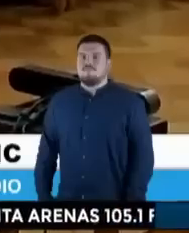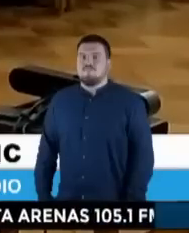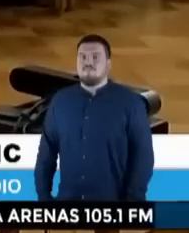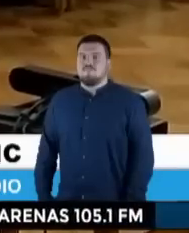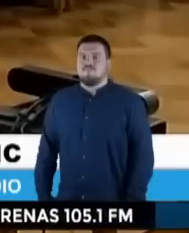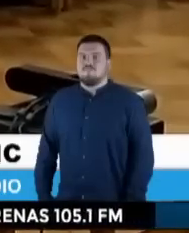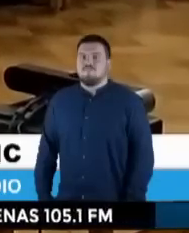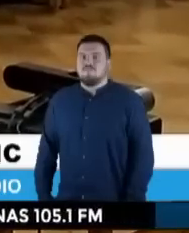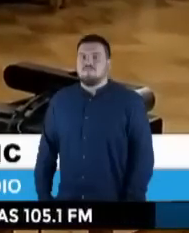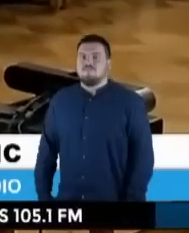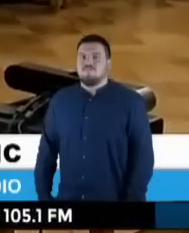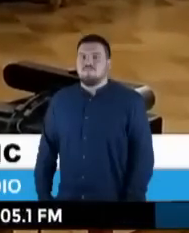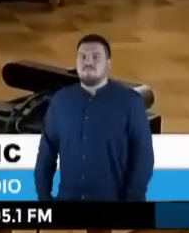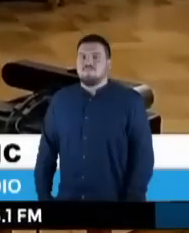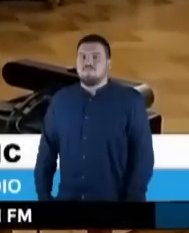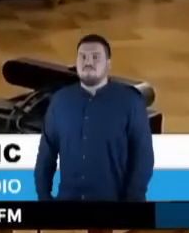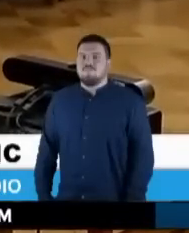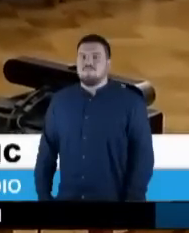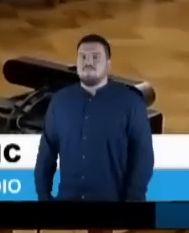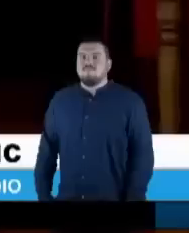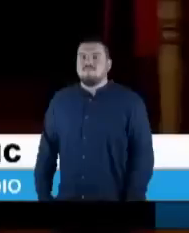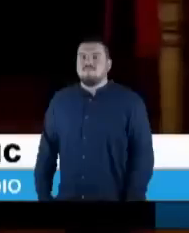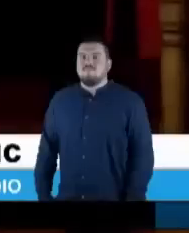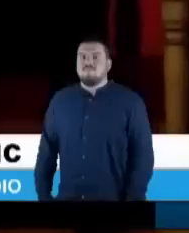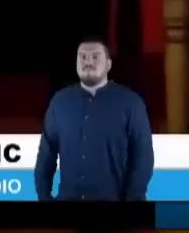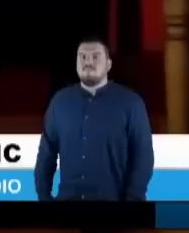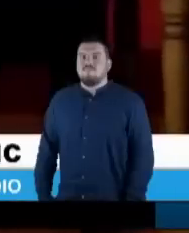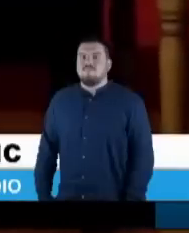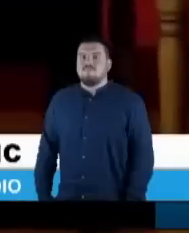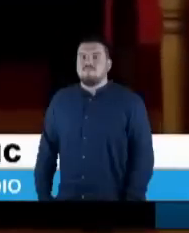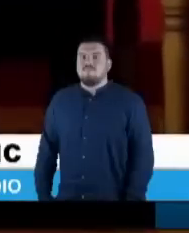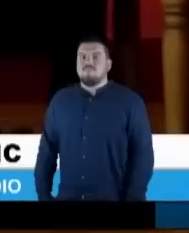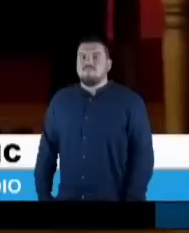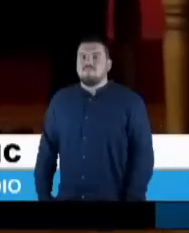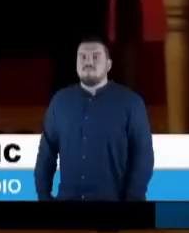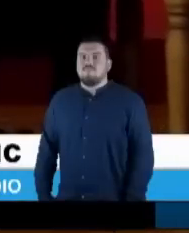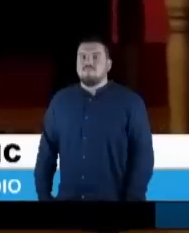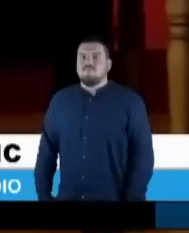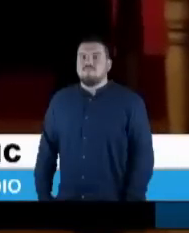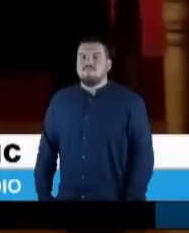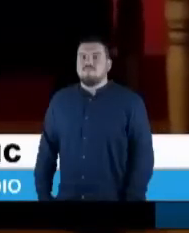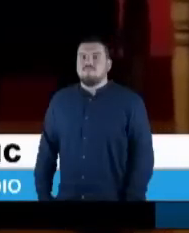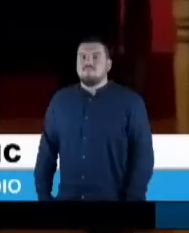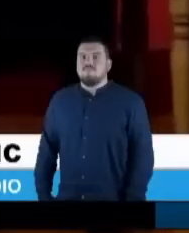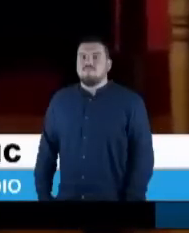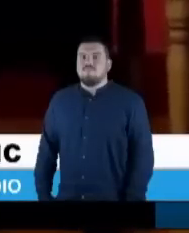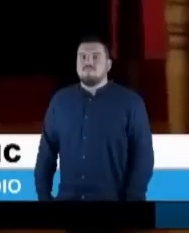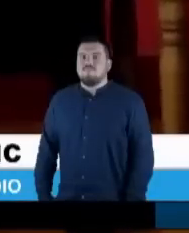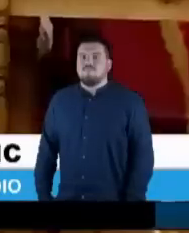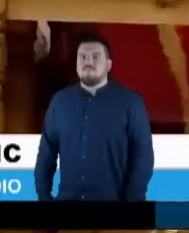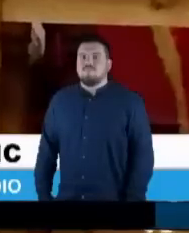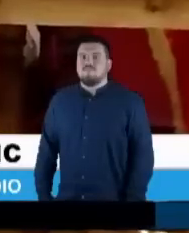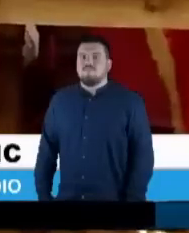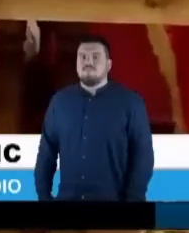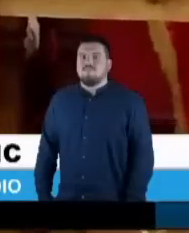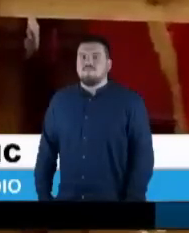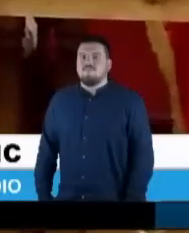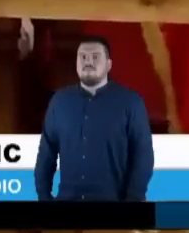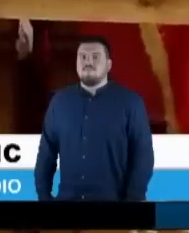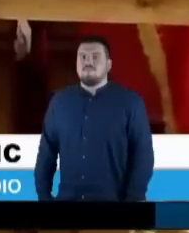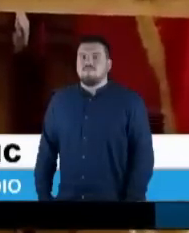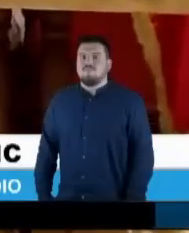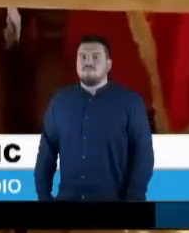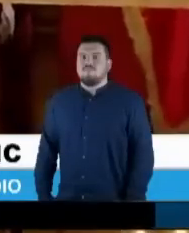los presidentes de Partido a la Moneda a reunirse con el presidente de la República cuando estuvo, ni con la ministra del Interior, Carolina Toá, cuando lo